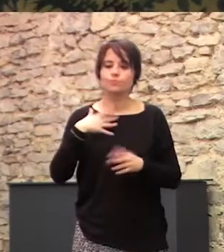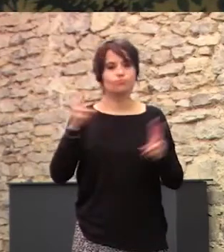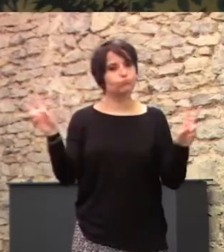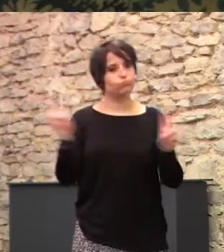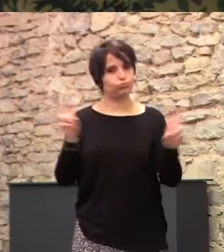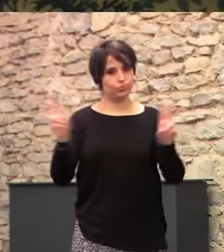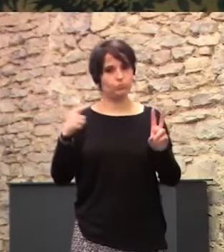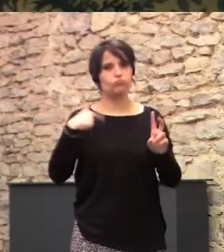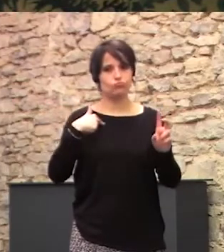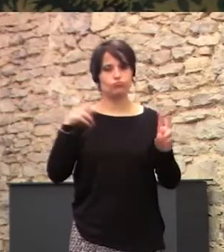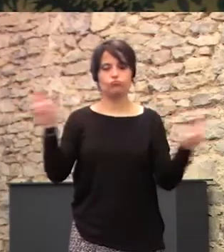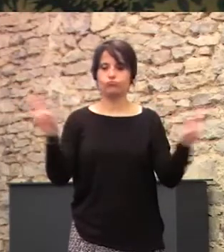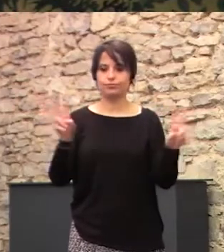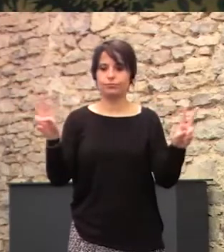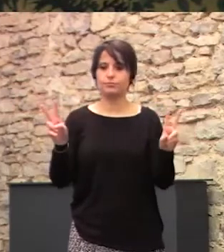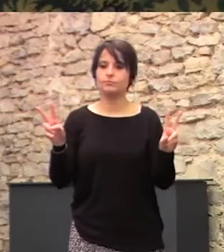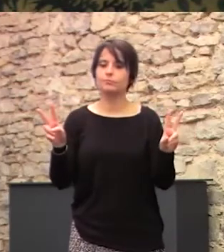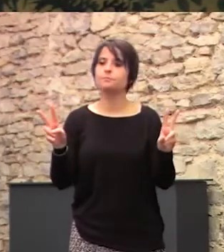también